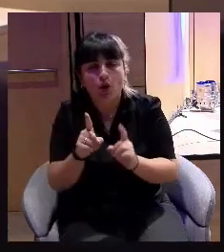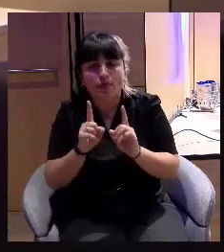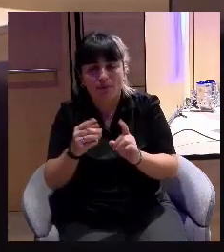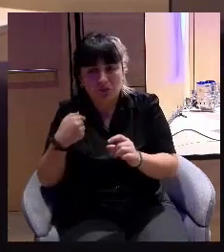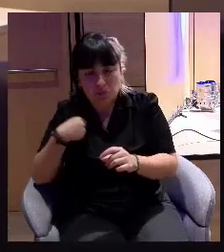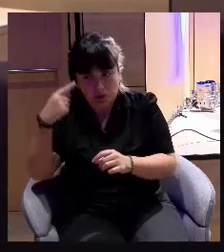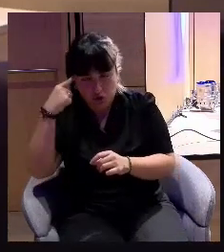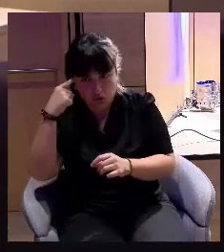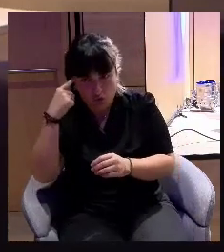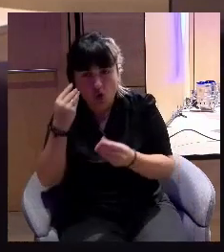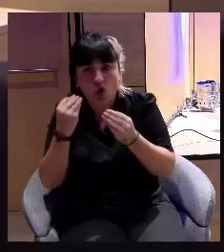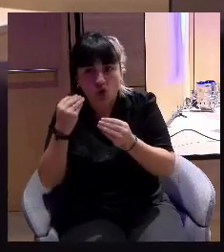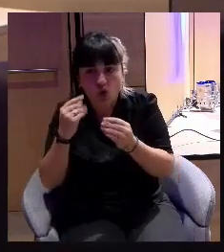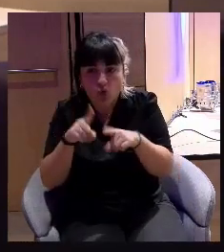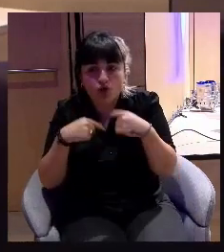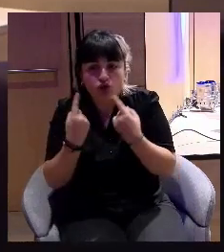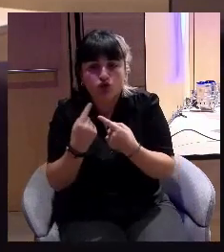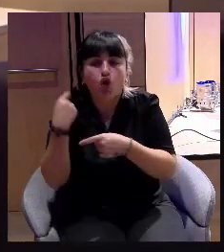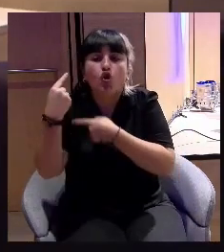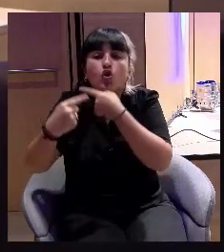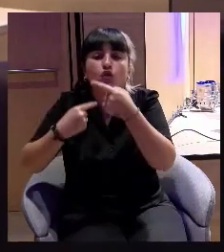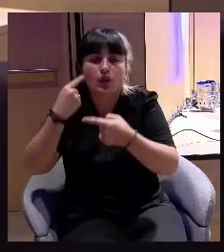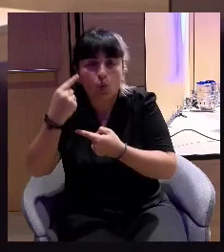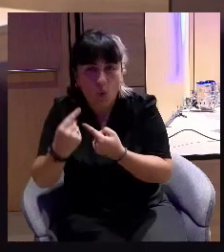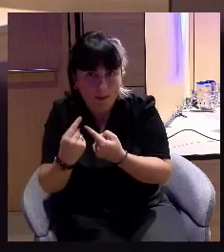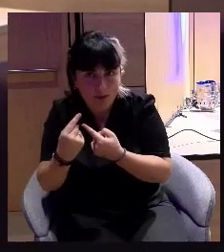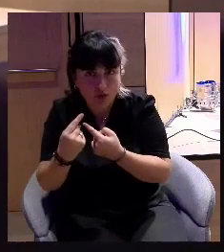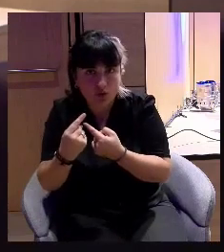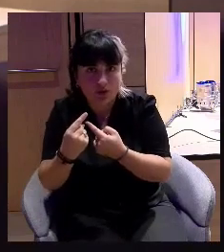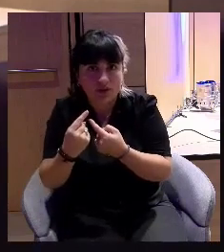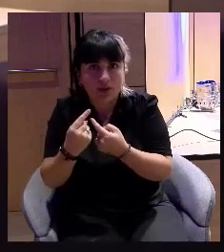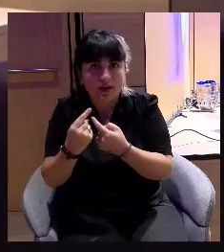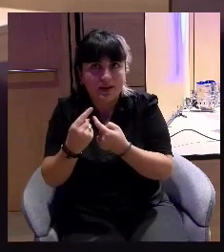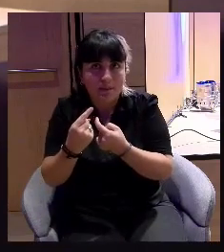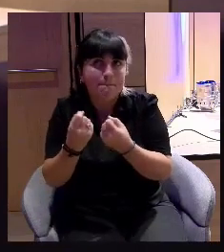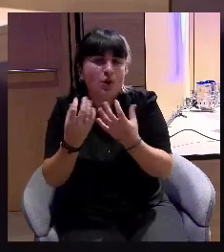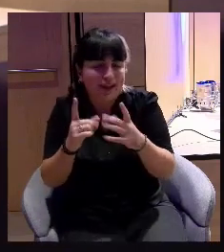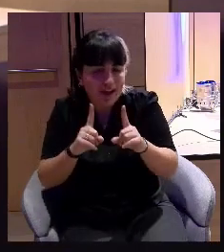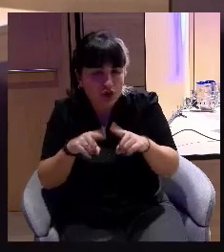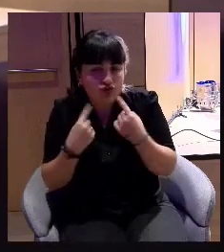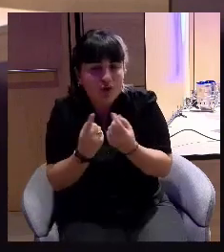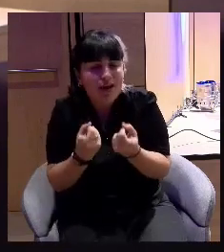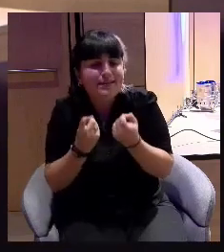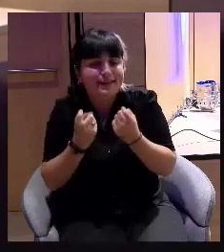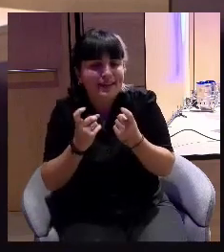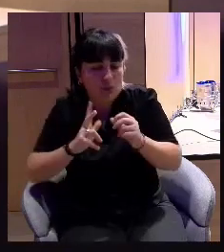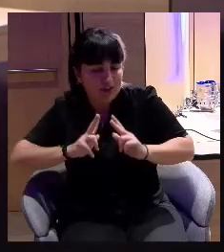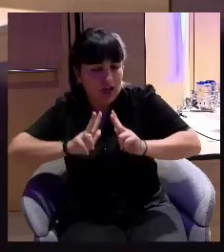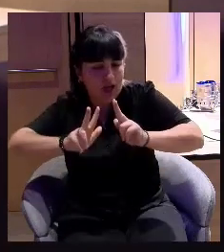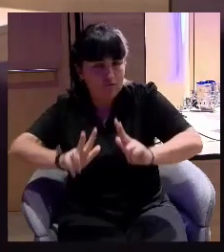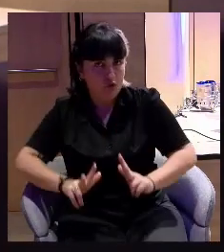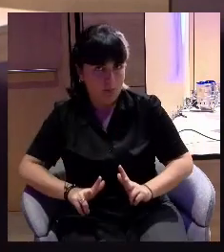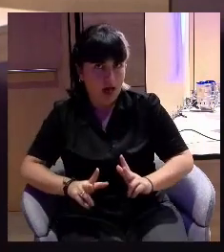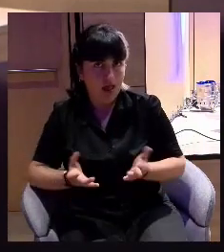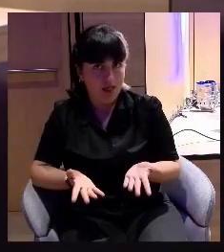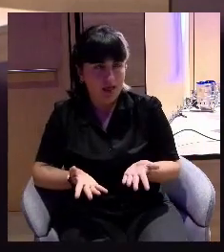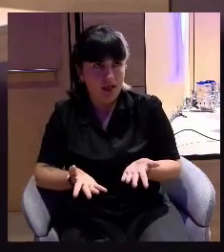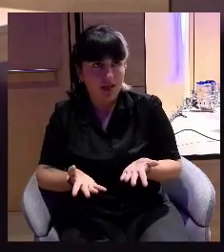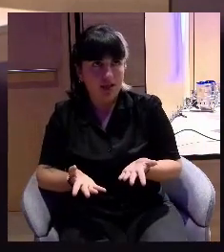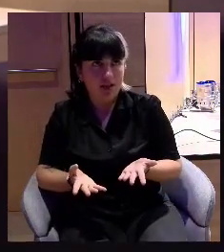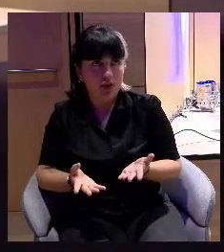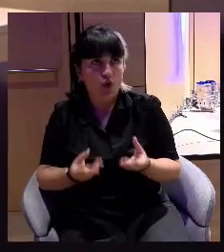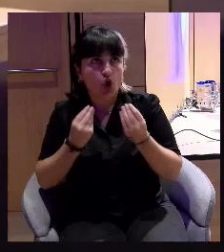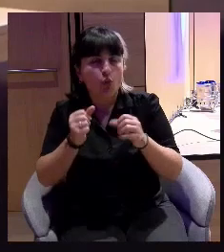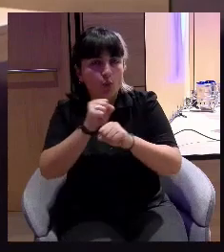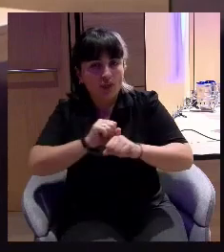pregunta sería cómo seguir en nuestros aprendizajes en red y pasar de la informalidad y del teléfono y del Telegram que nos mandamos de manera puntual